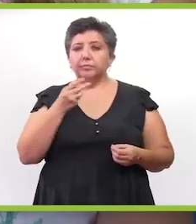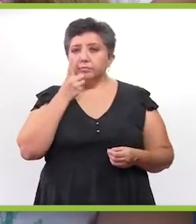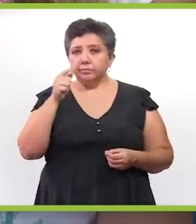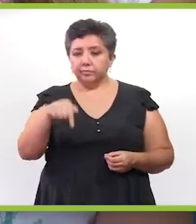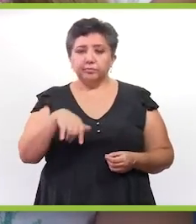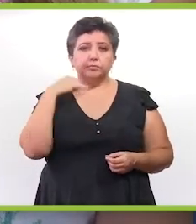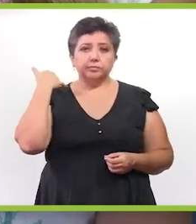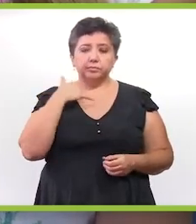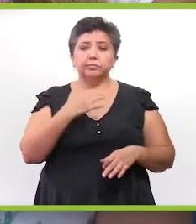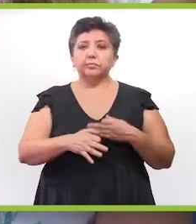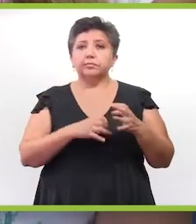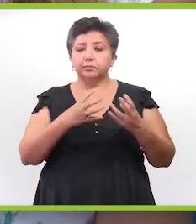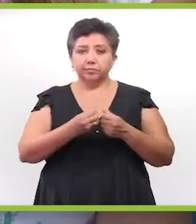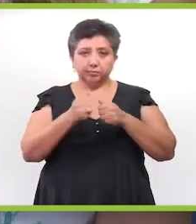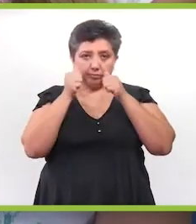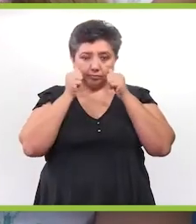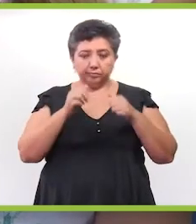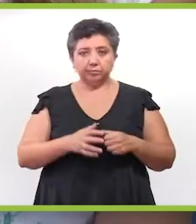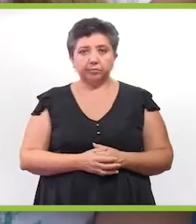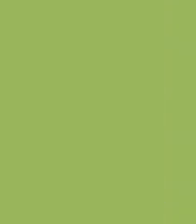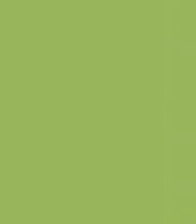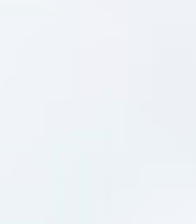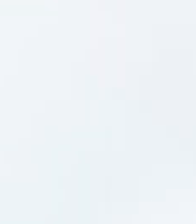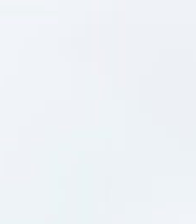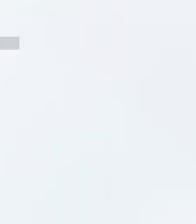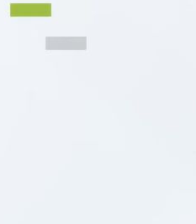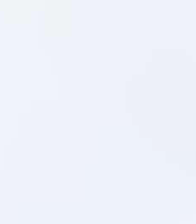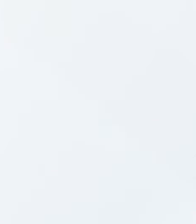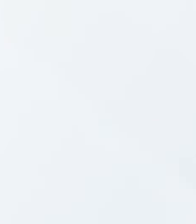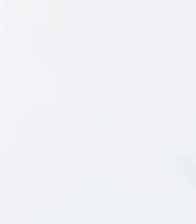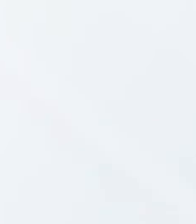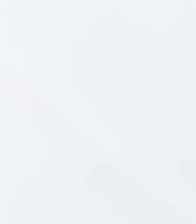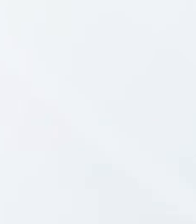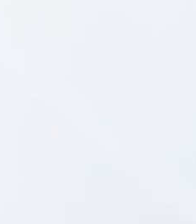por supuesto que aquí en yucatán todos estamos pendientes de ellos